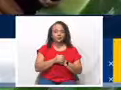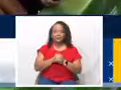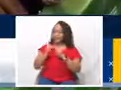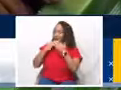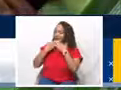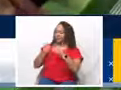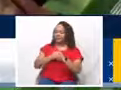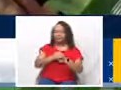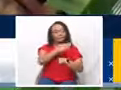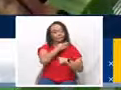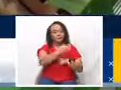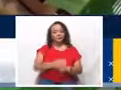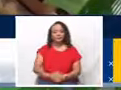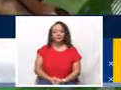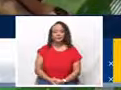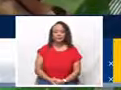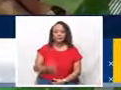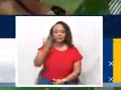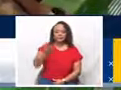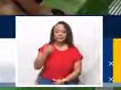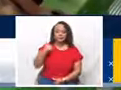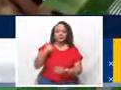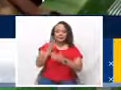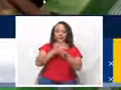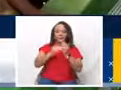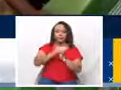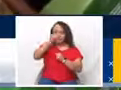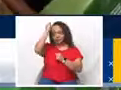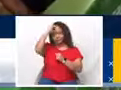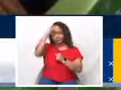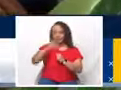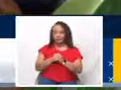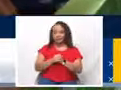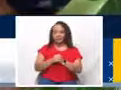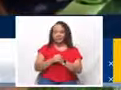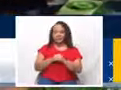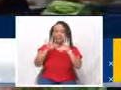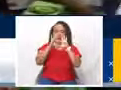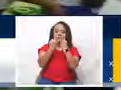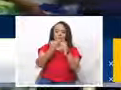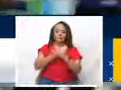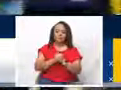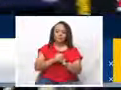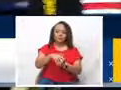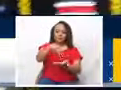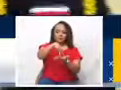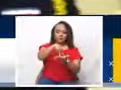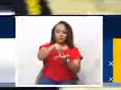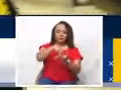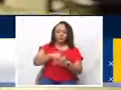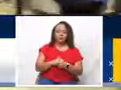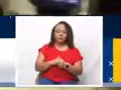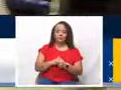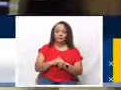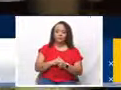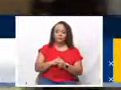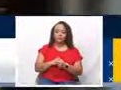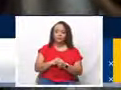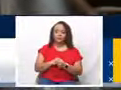Muchísimas gracias. Mucho gusto. Ahí teníamos parte de las reacciones de familiares de Sherman